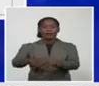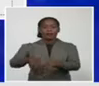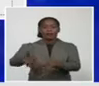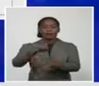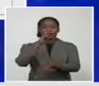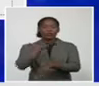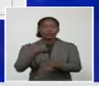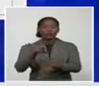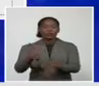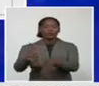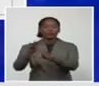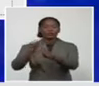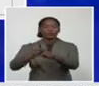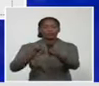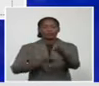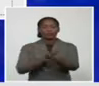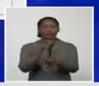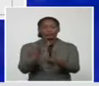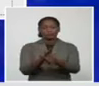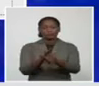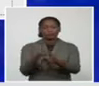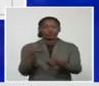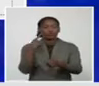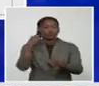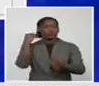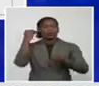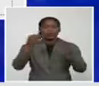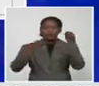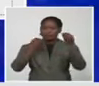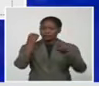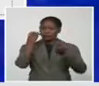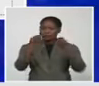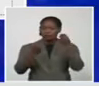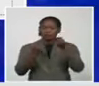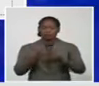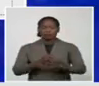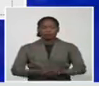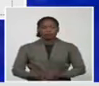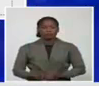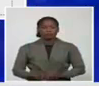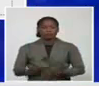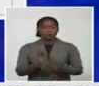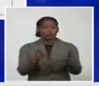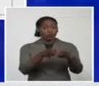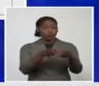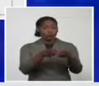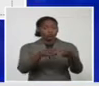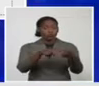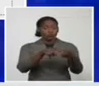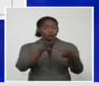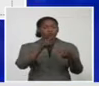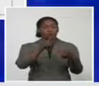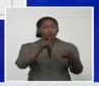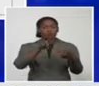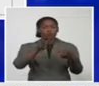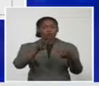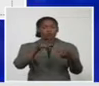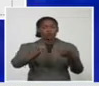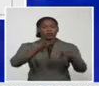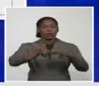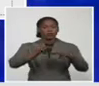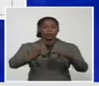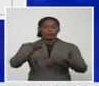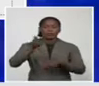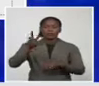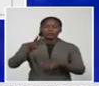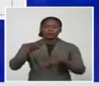que de los 212, 115 son de La Habana, 23 de Granma, 15 de Pinar,